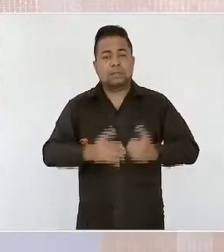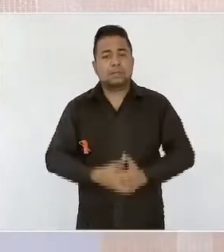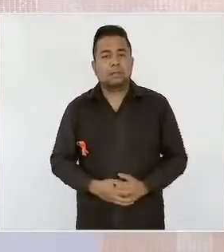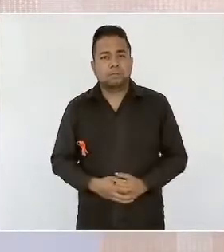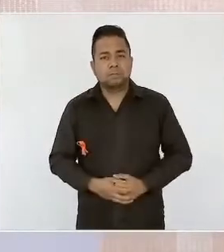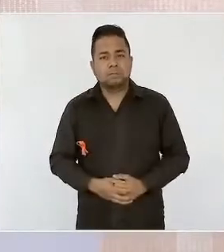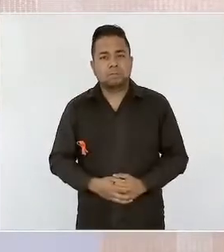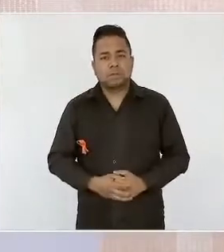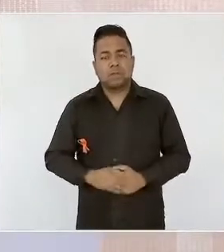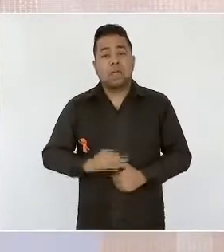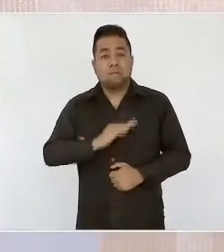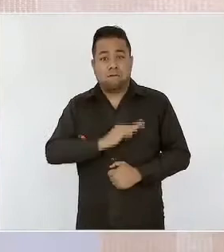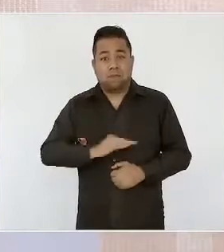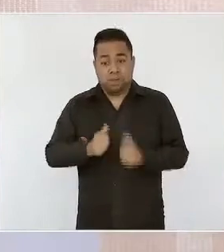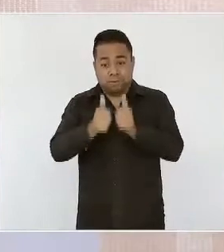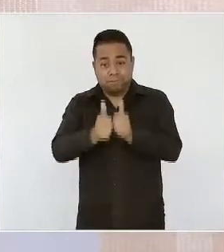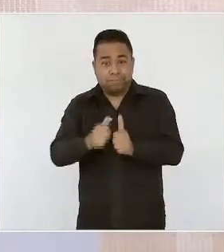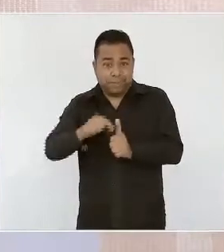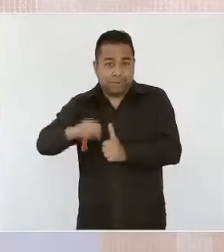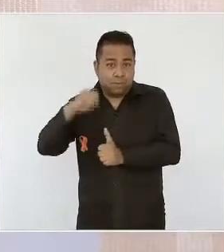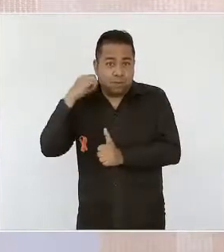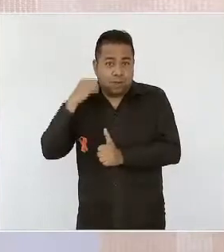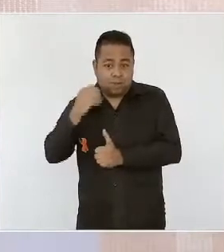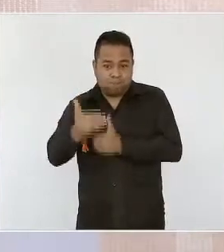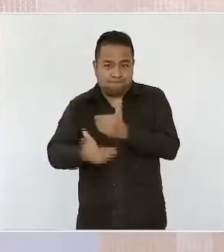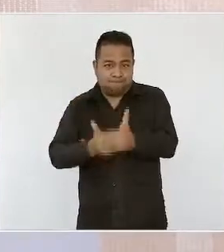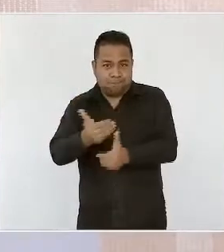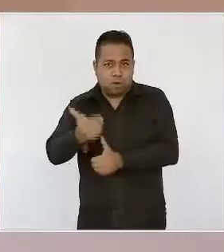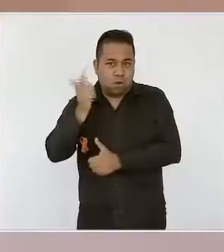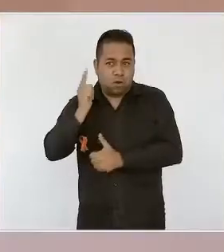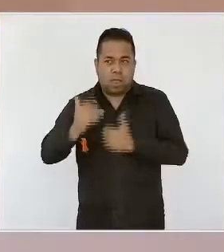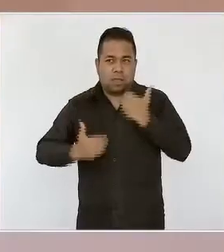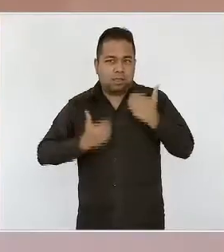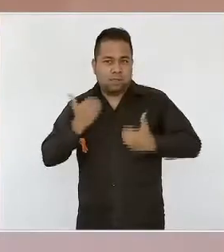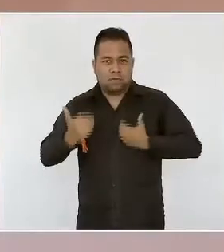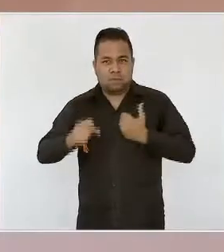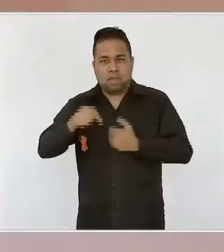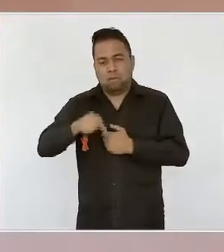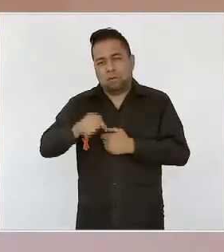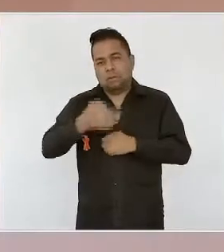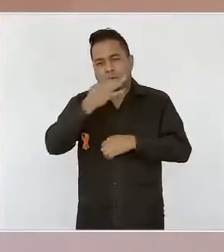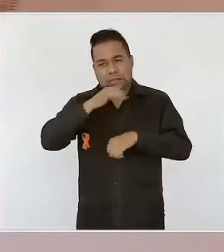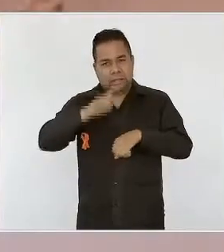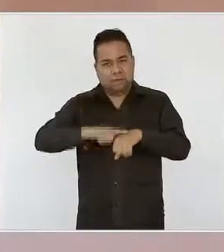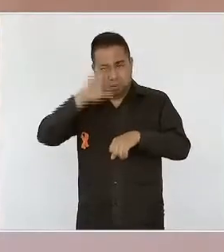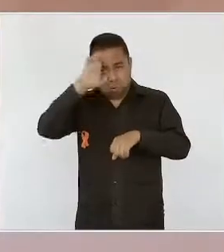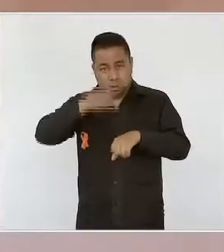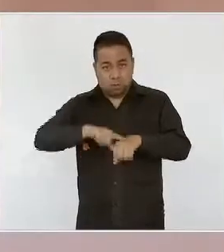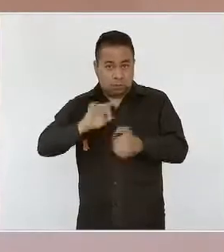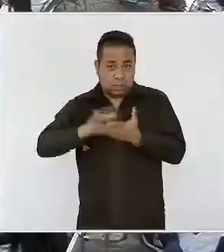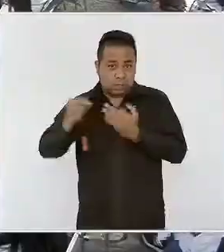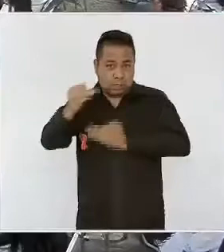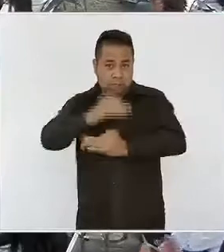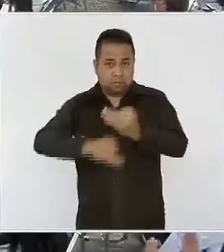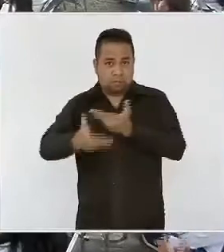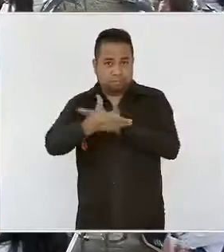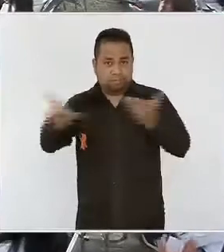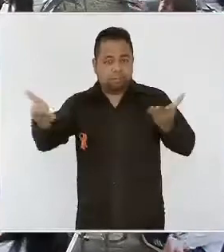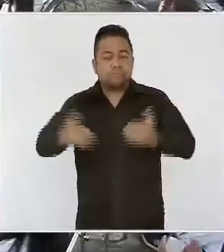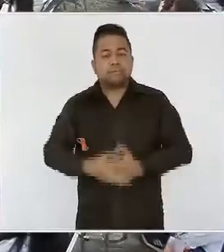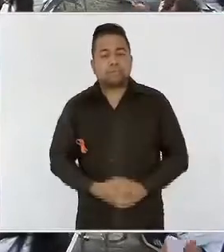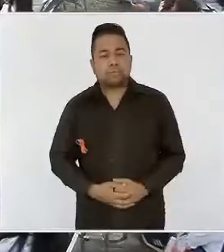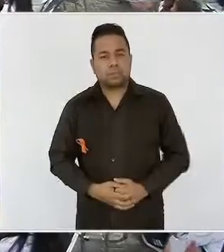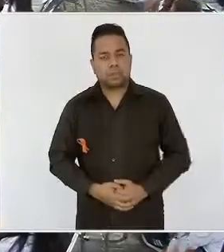bienvenidas, feliz estancia en Oaxaca y que disfrutemos de este fandango cultural. Muchísimas gracias a todos.